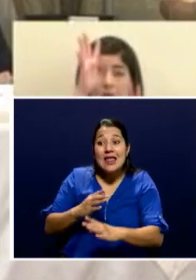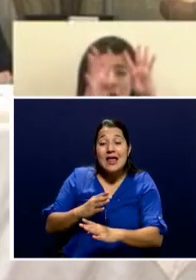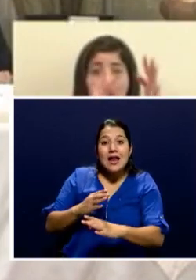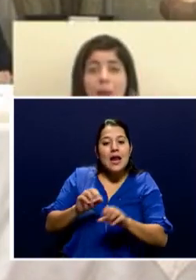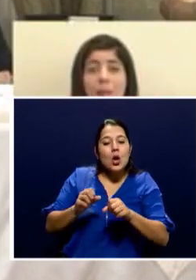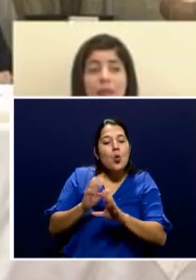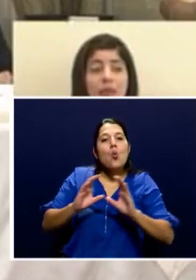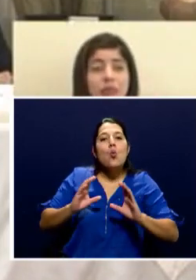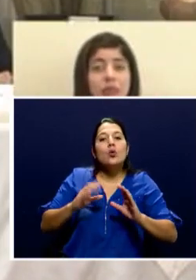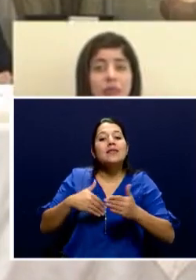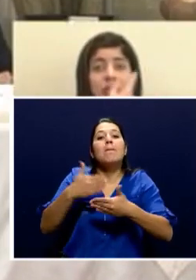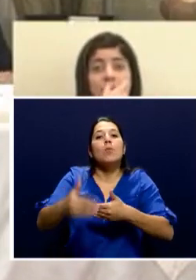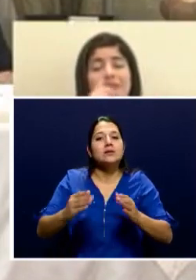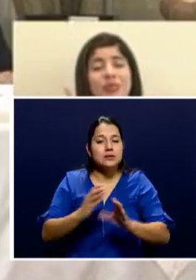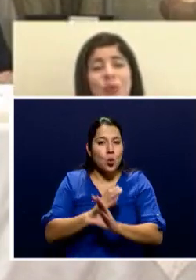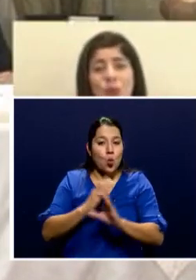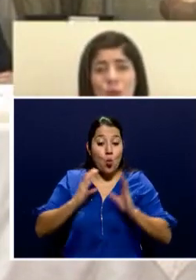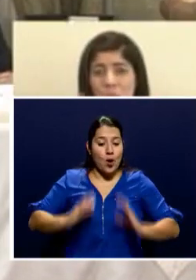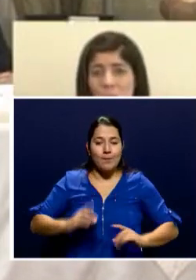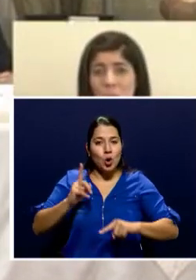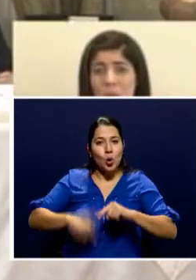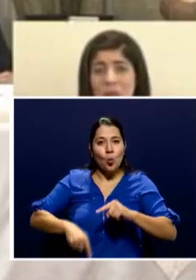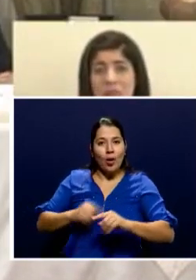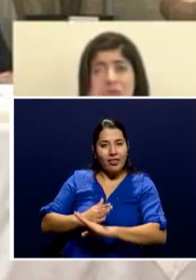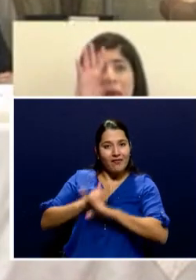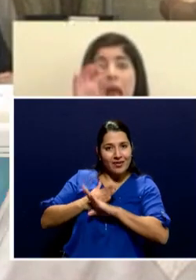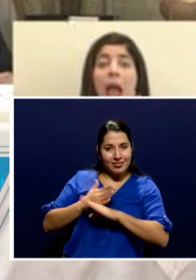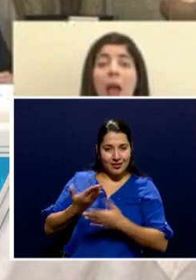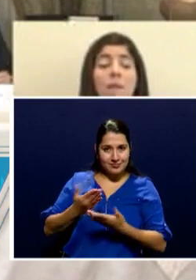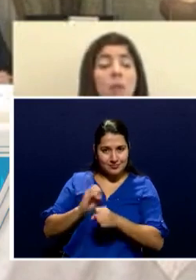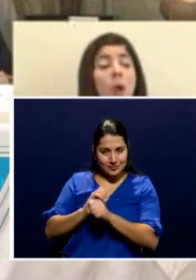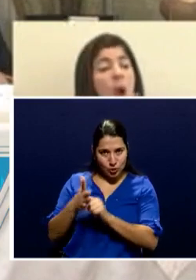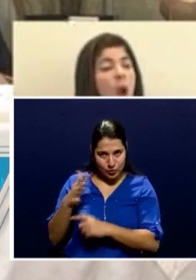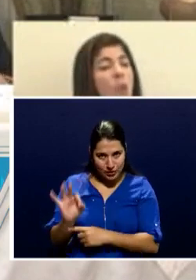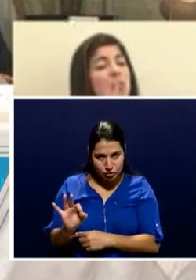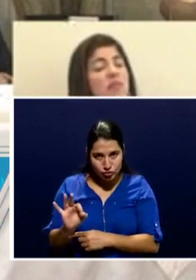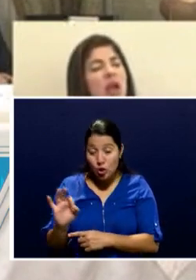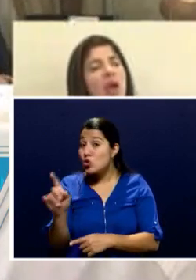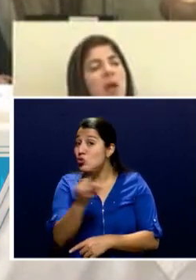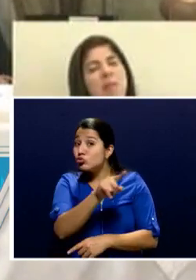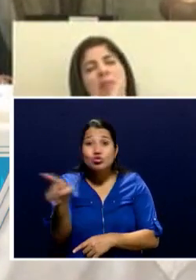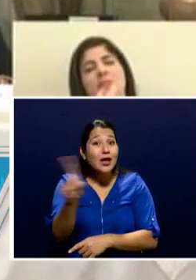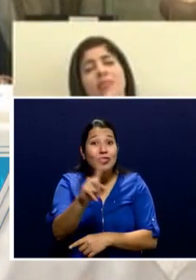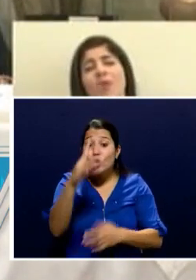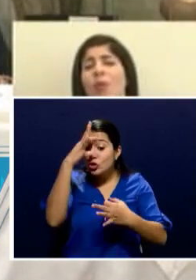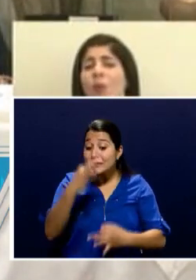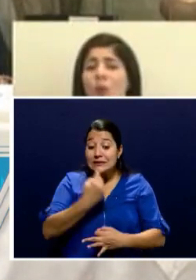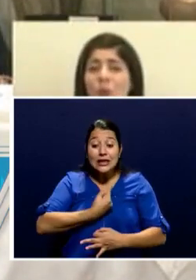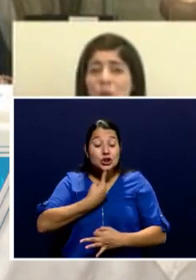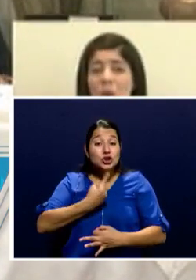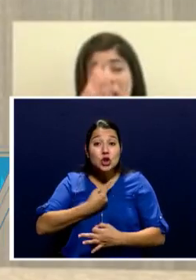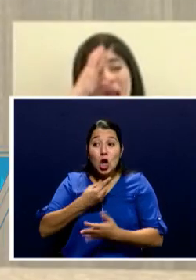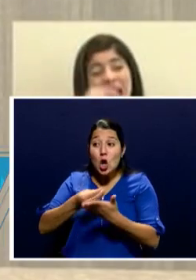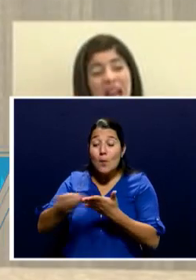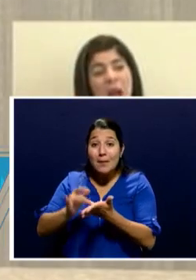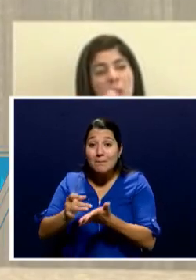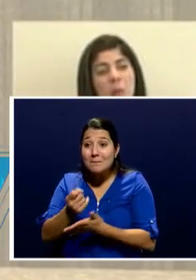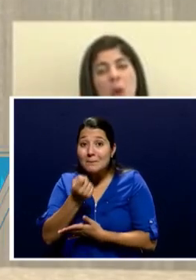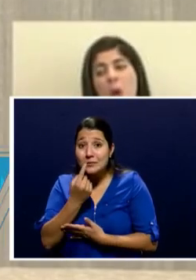estén comprando medicamentos que, por ejemplo, son antivirales o tienen alguna acción contra un